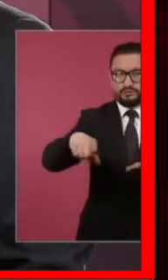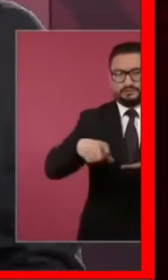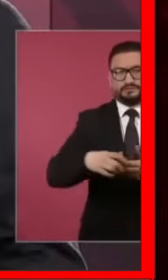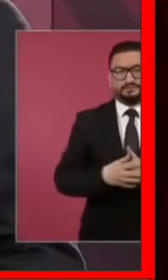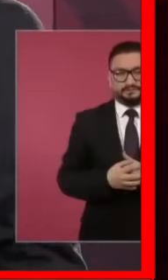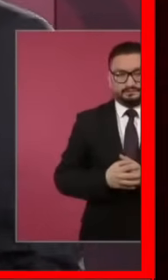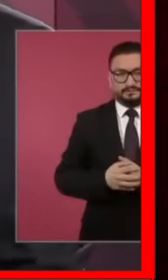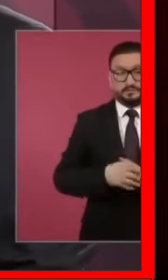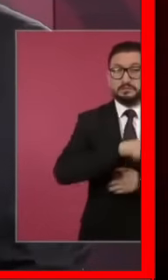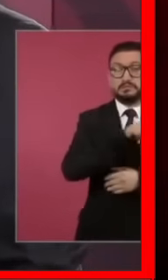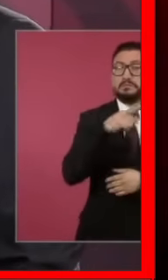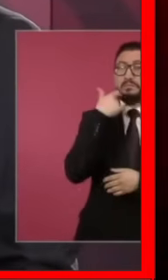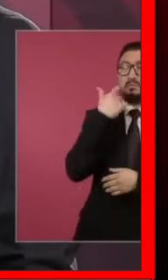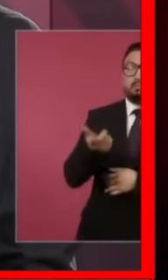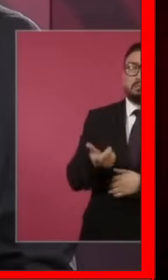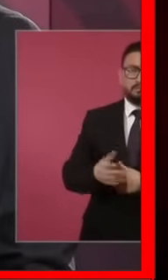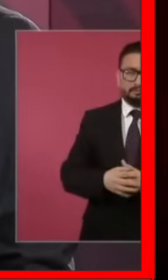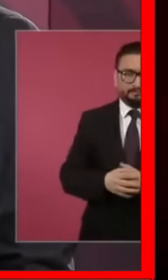No quisieron.